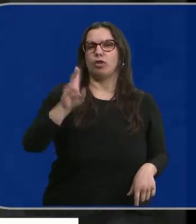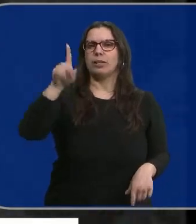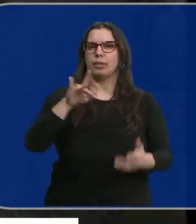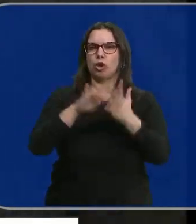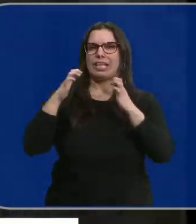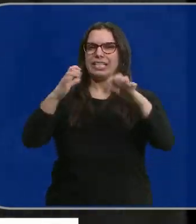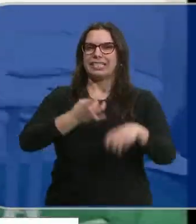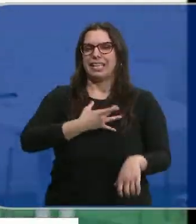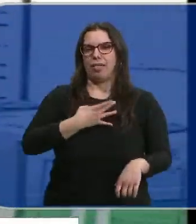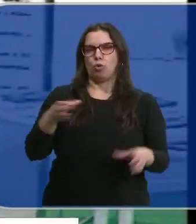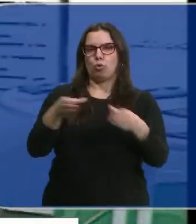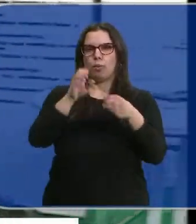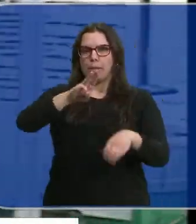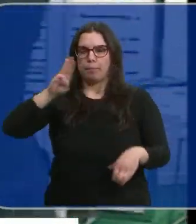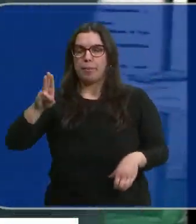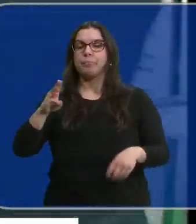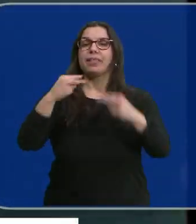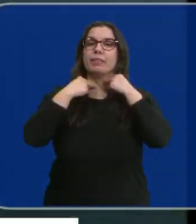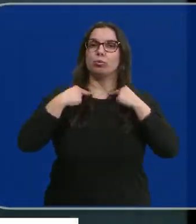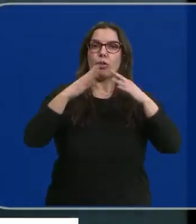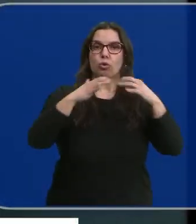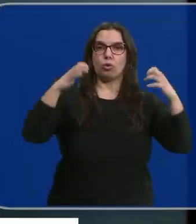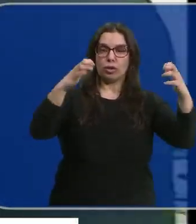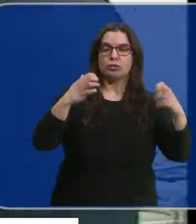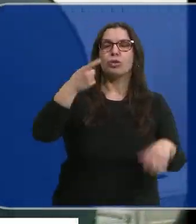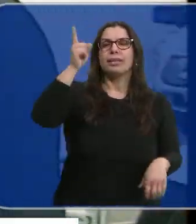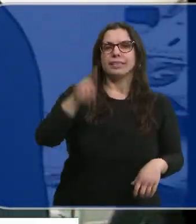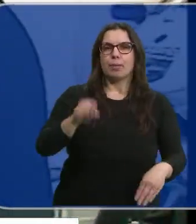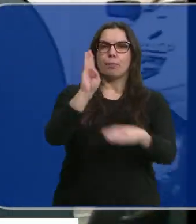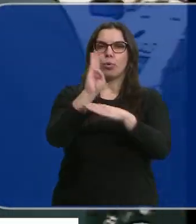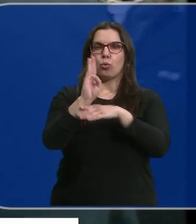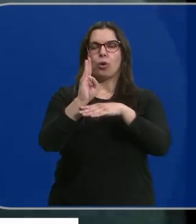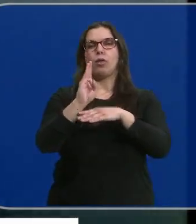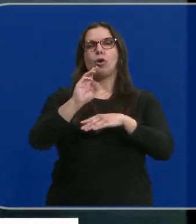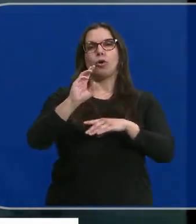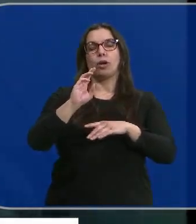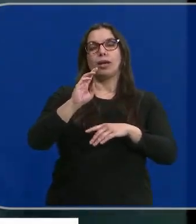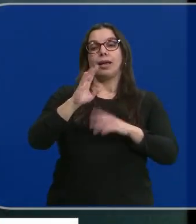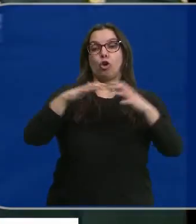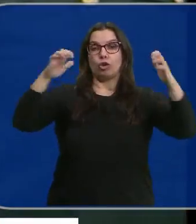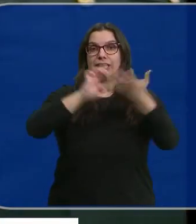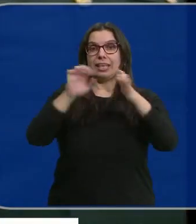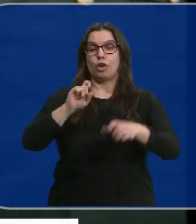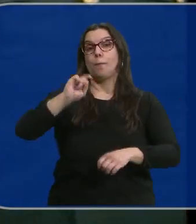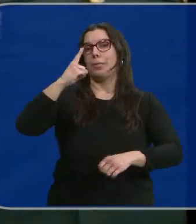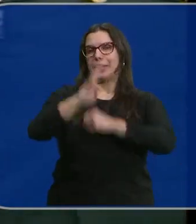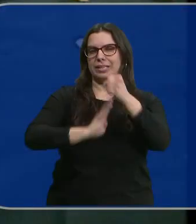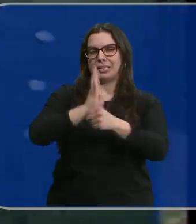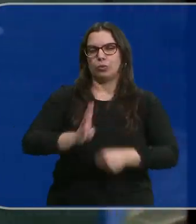senador por el Partido Popular, diputado en el Congreso y procurador en la primera legislatura de las Cortes de Castilla y